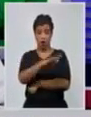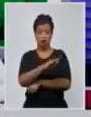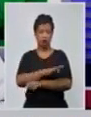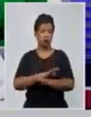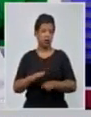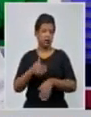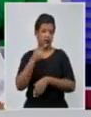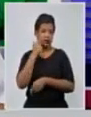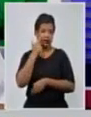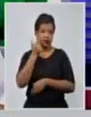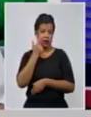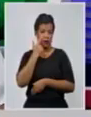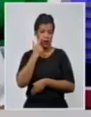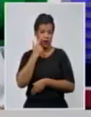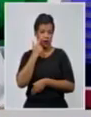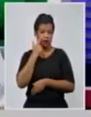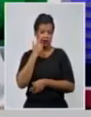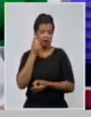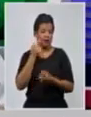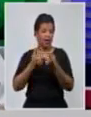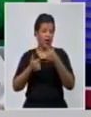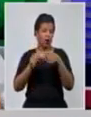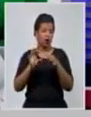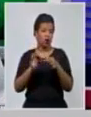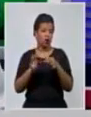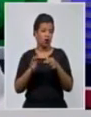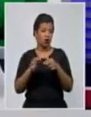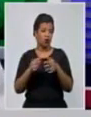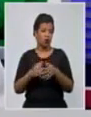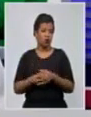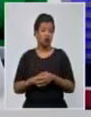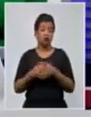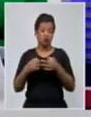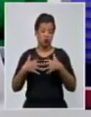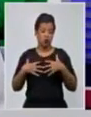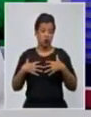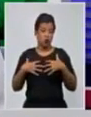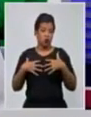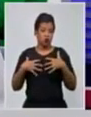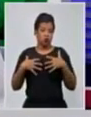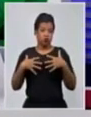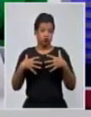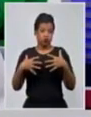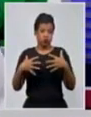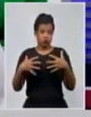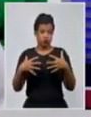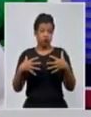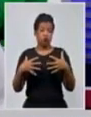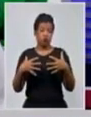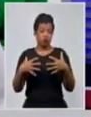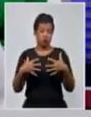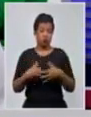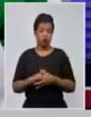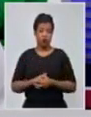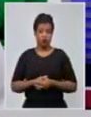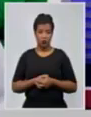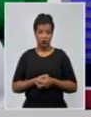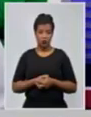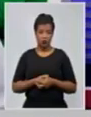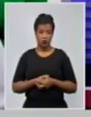tenía manifestaciones inflamatorias en ambos campos pulmonares cuando se hizo el rayo X, cuando se